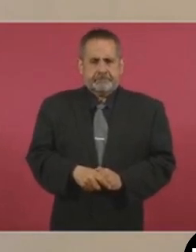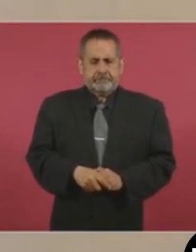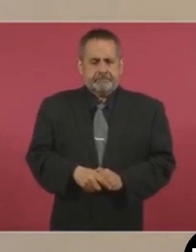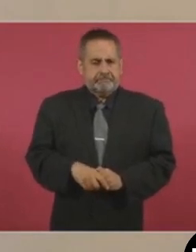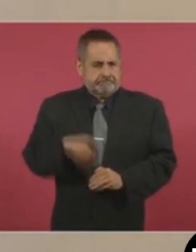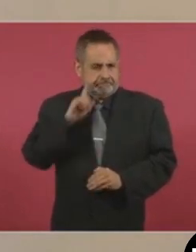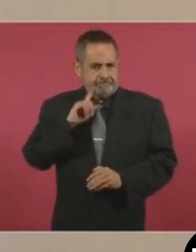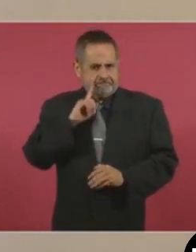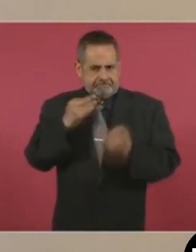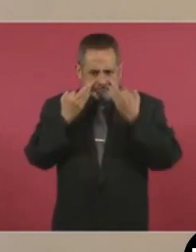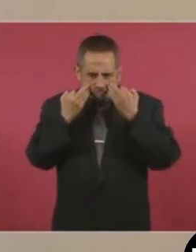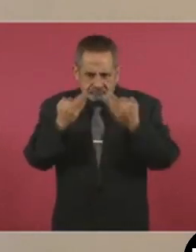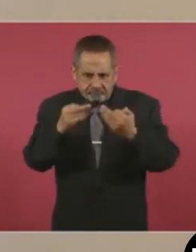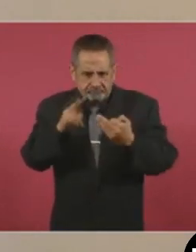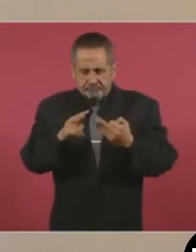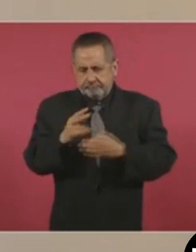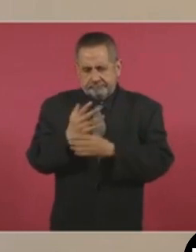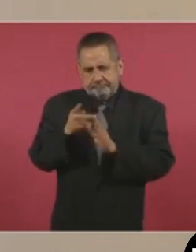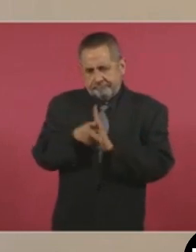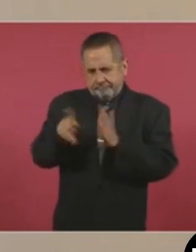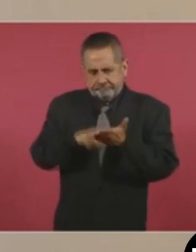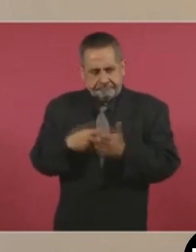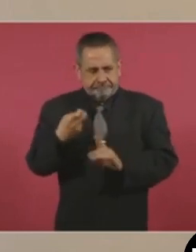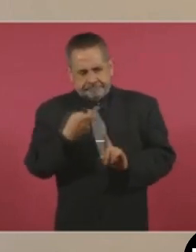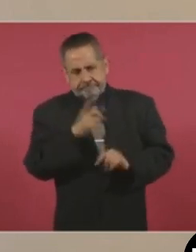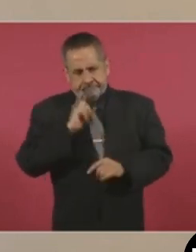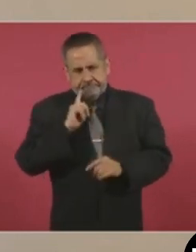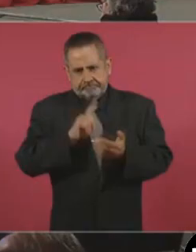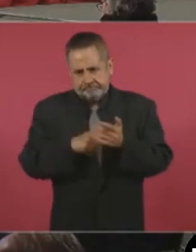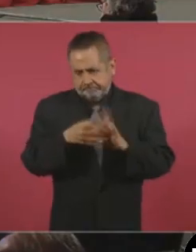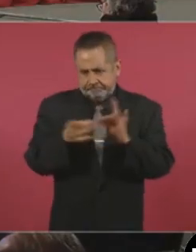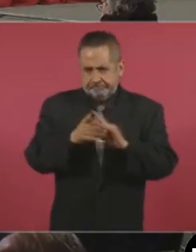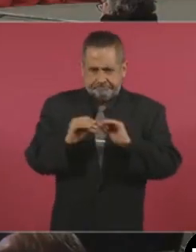La testigo a la que se refiere un diario que hoy expone el caso,